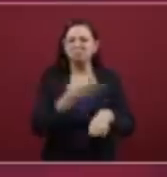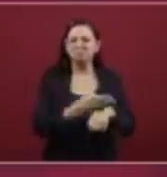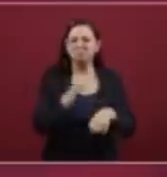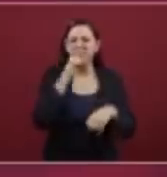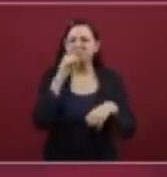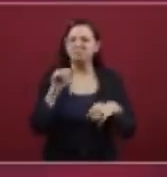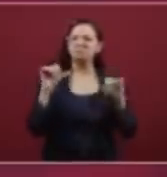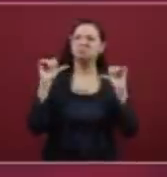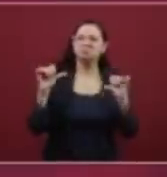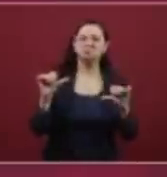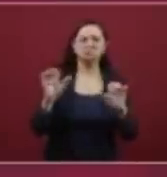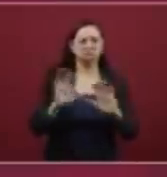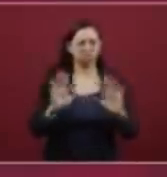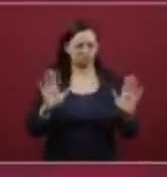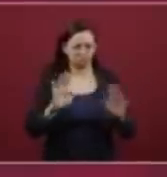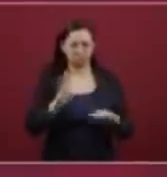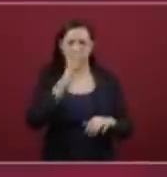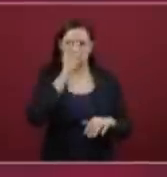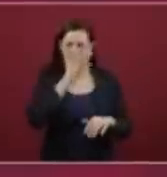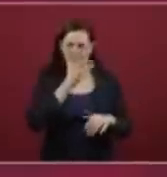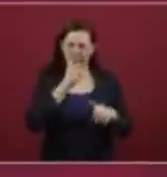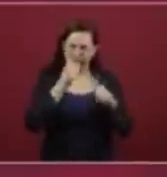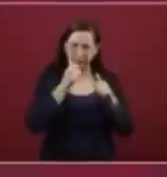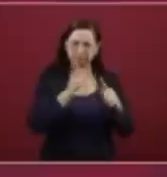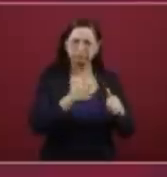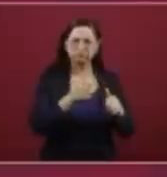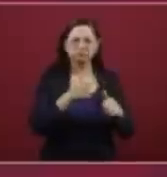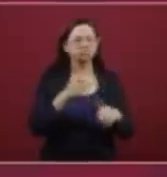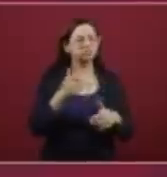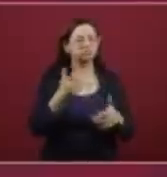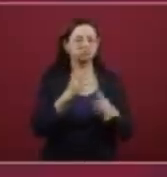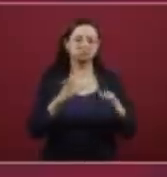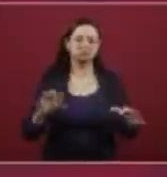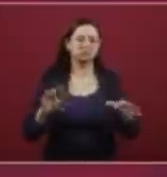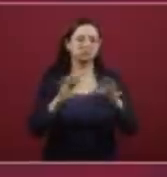que van siempre de la mano.